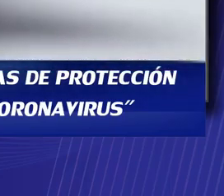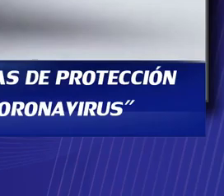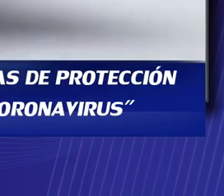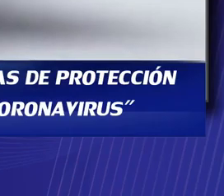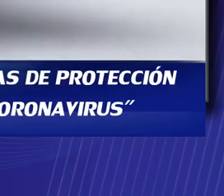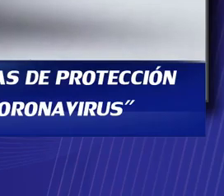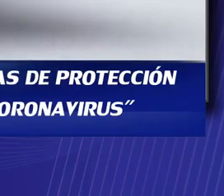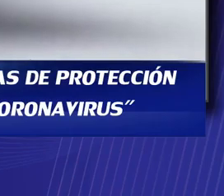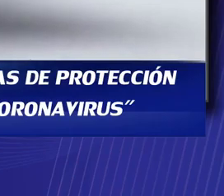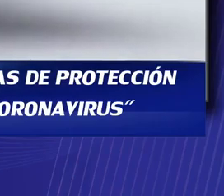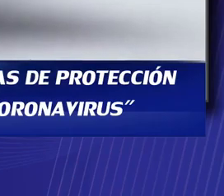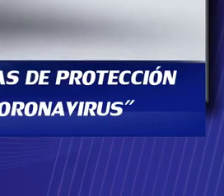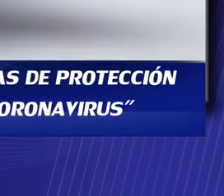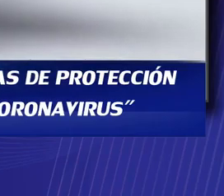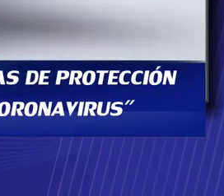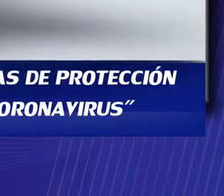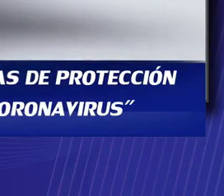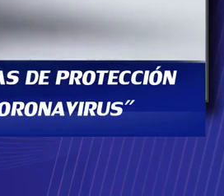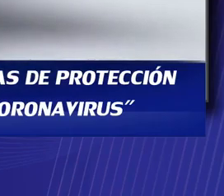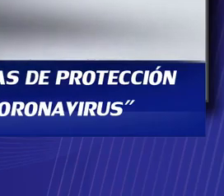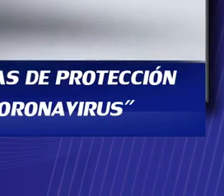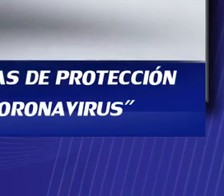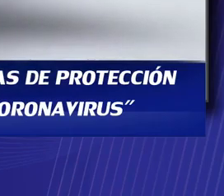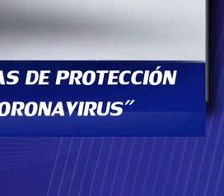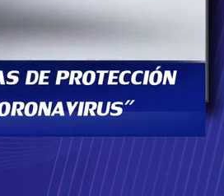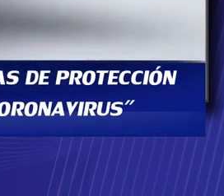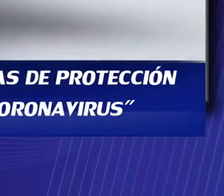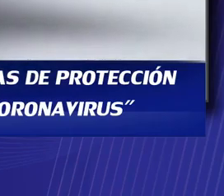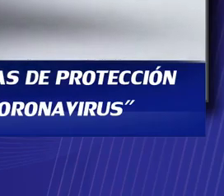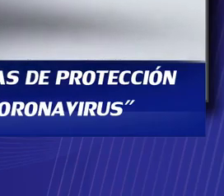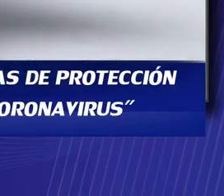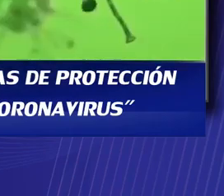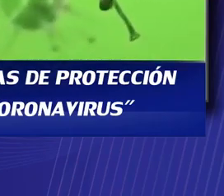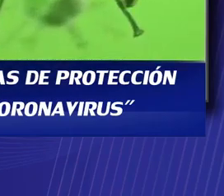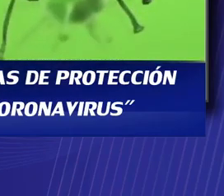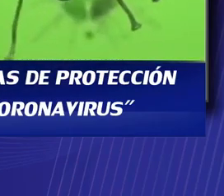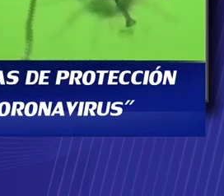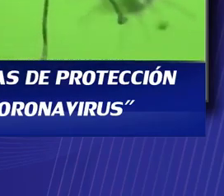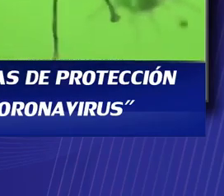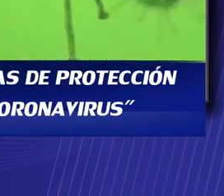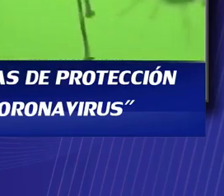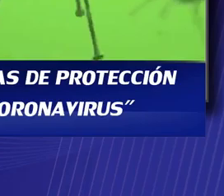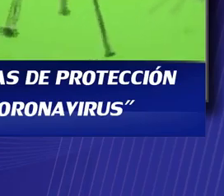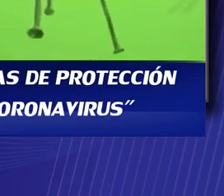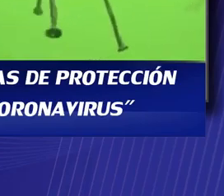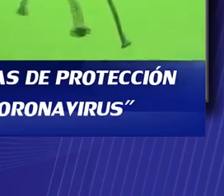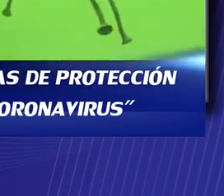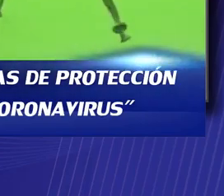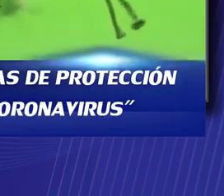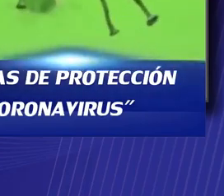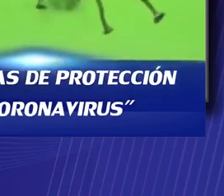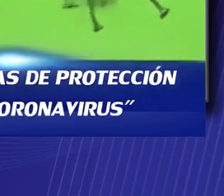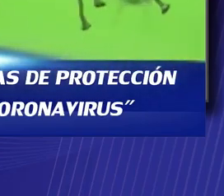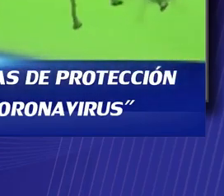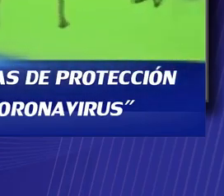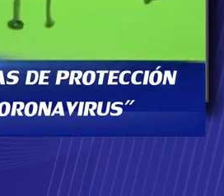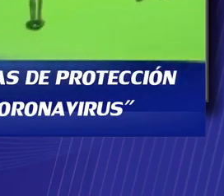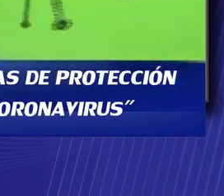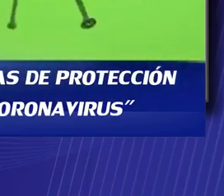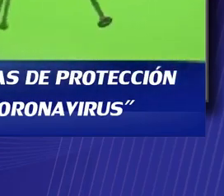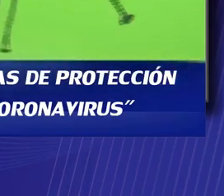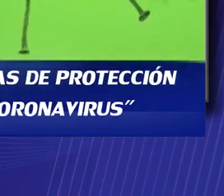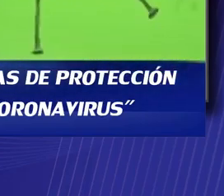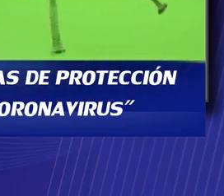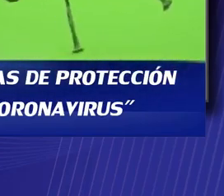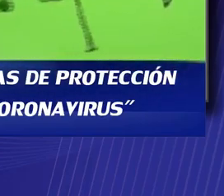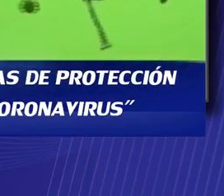sino que como habitualmente se dan en este periodo, mantengamos esos cuidados de no toser o estornudar, exponiendo a la